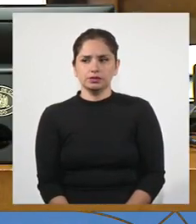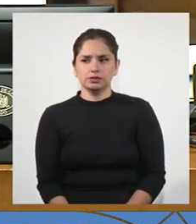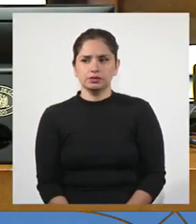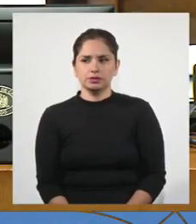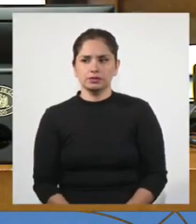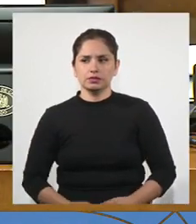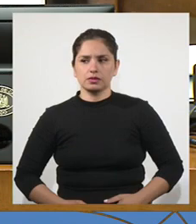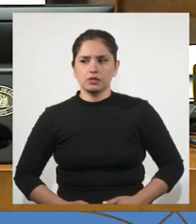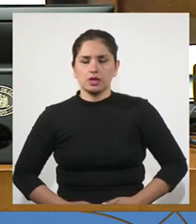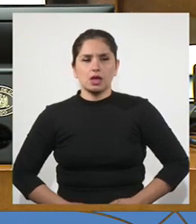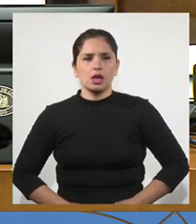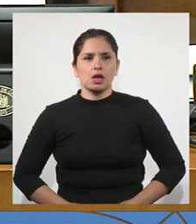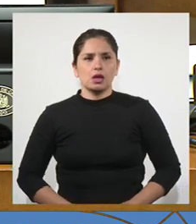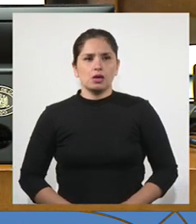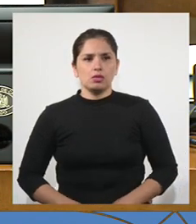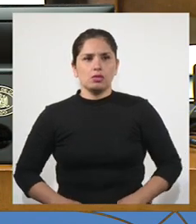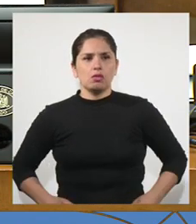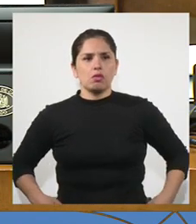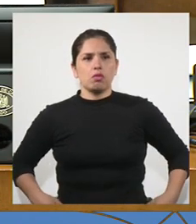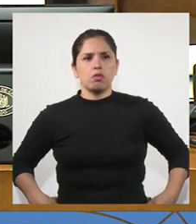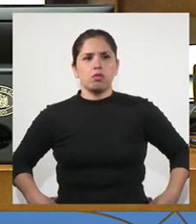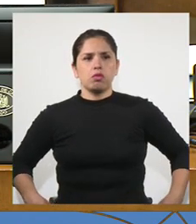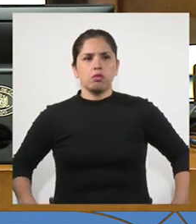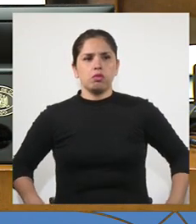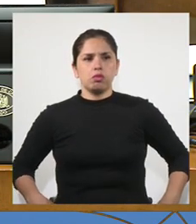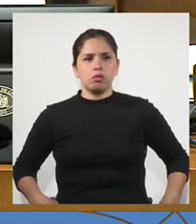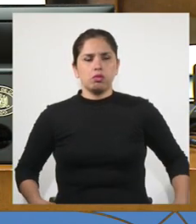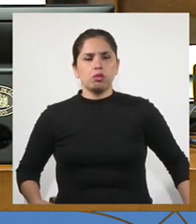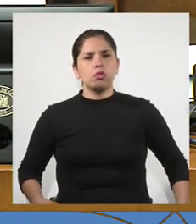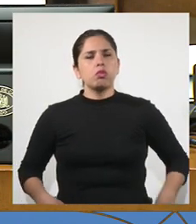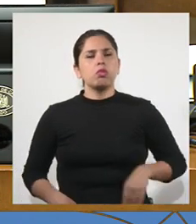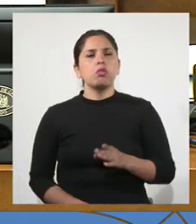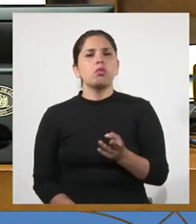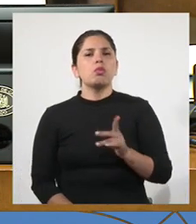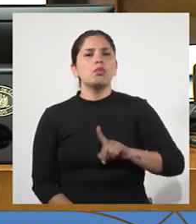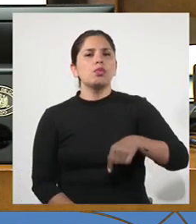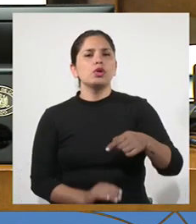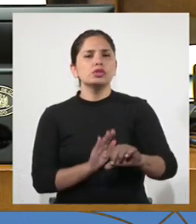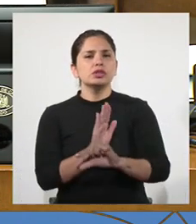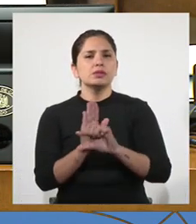Bien, siguiente indicación tendría que ser. Sí.